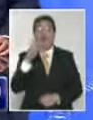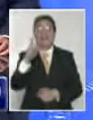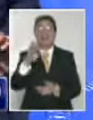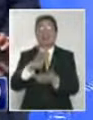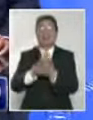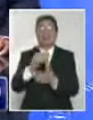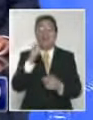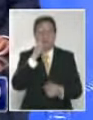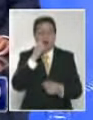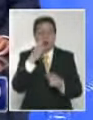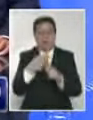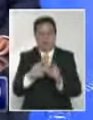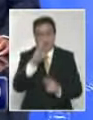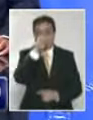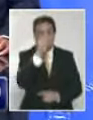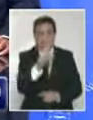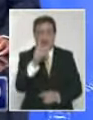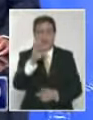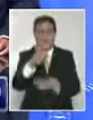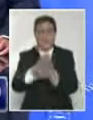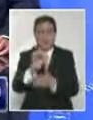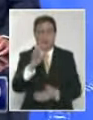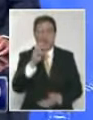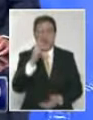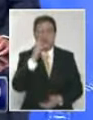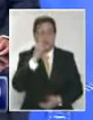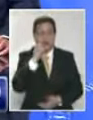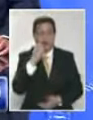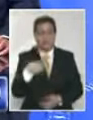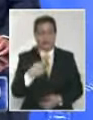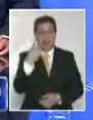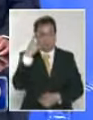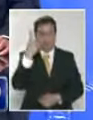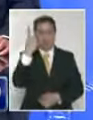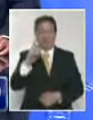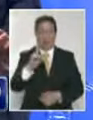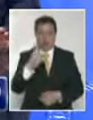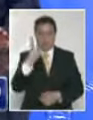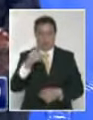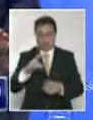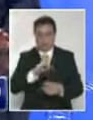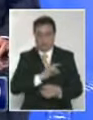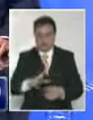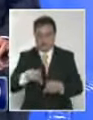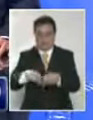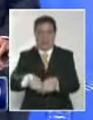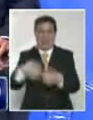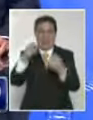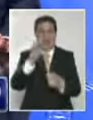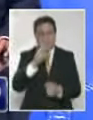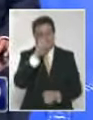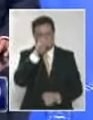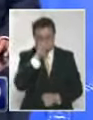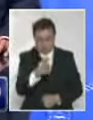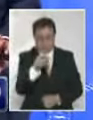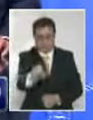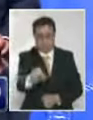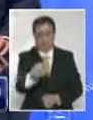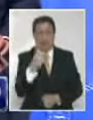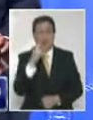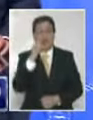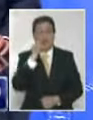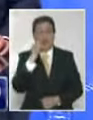humanos. Y el respeto por los derechos humanos. Yo prefiero tener un país en quiebra a respetar una vida humana. Compañero Allende. No, espera un poquito.